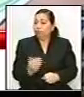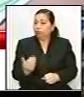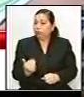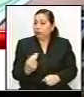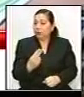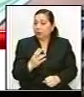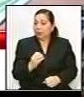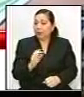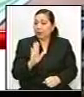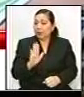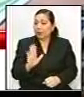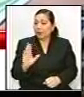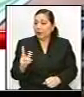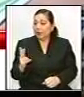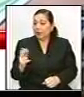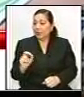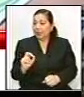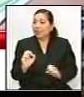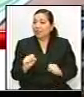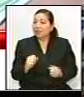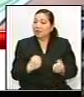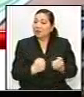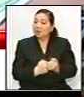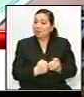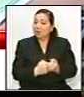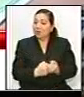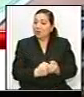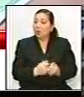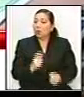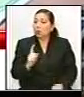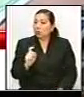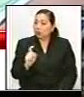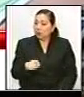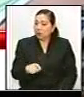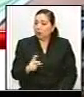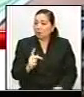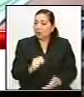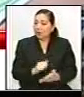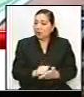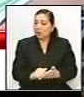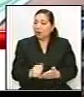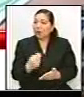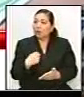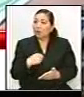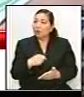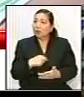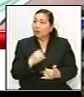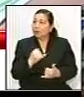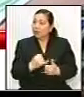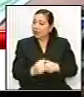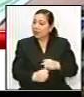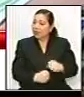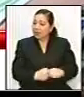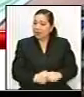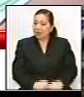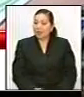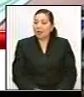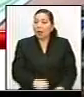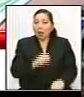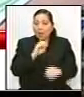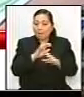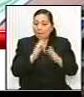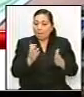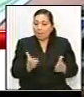las 25-30, ellos sí colaboran con un sol así mensual. Y nosotros a fin de año le damos un panetón